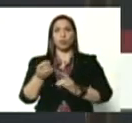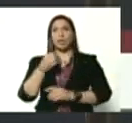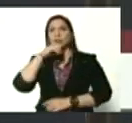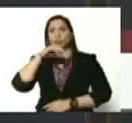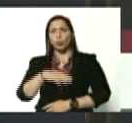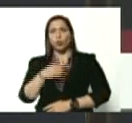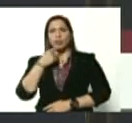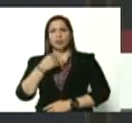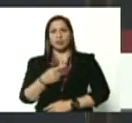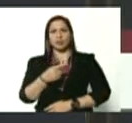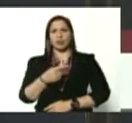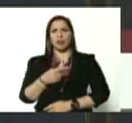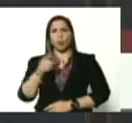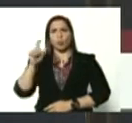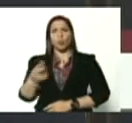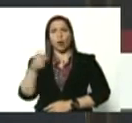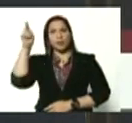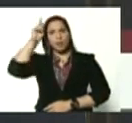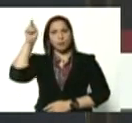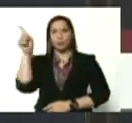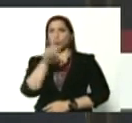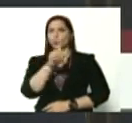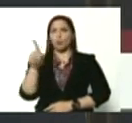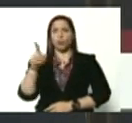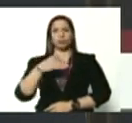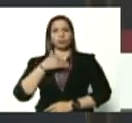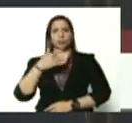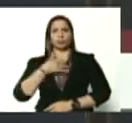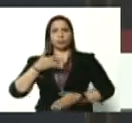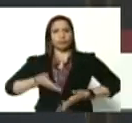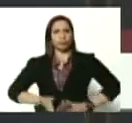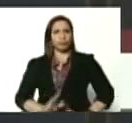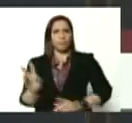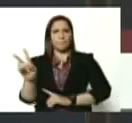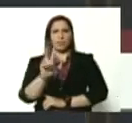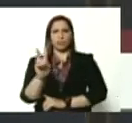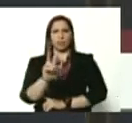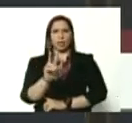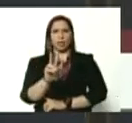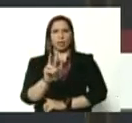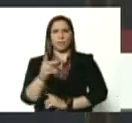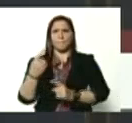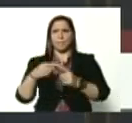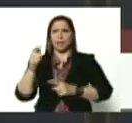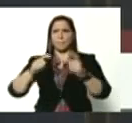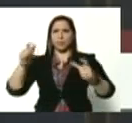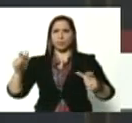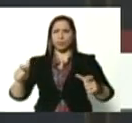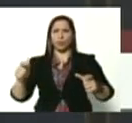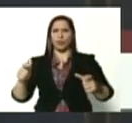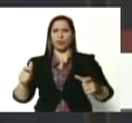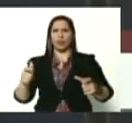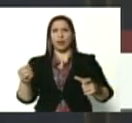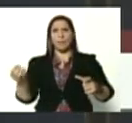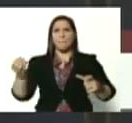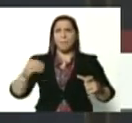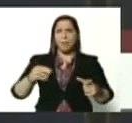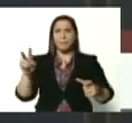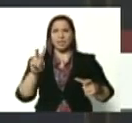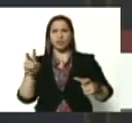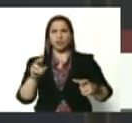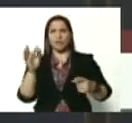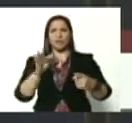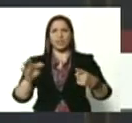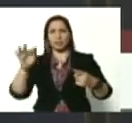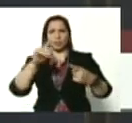historia planteaban que guaicaipuro no era venezolano para esas personas eran más venezolano francisco fajardo colon y